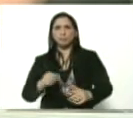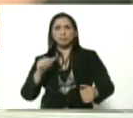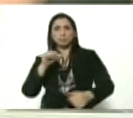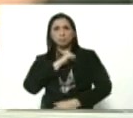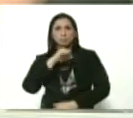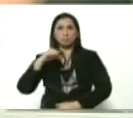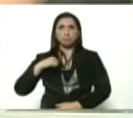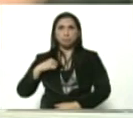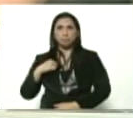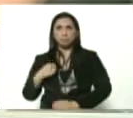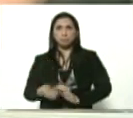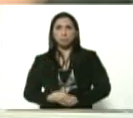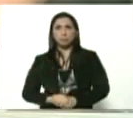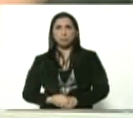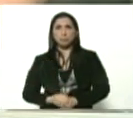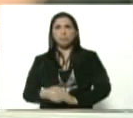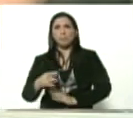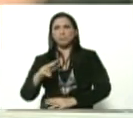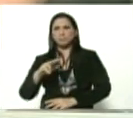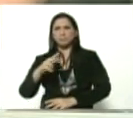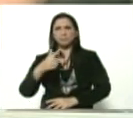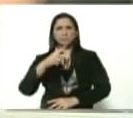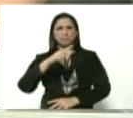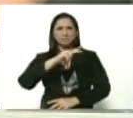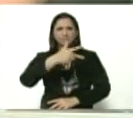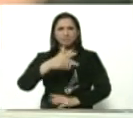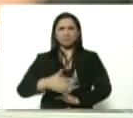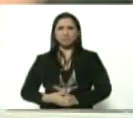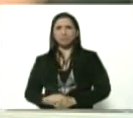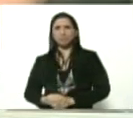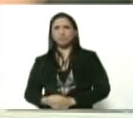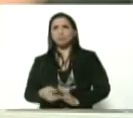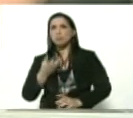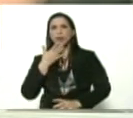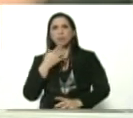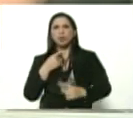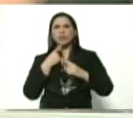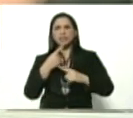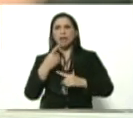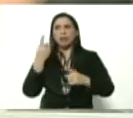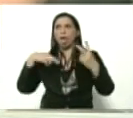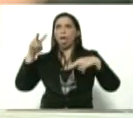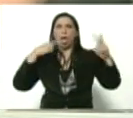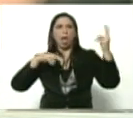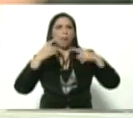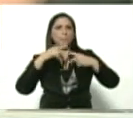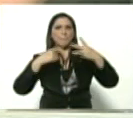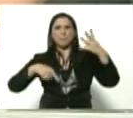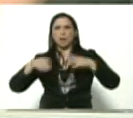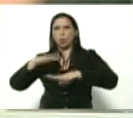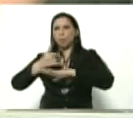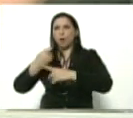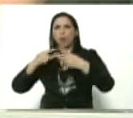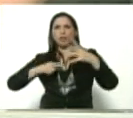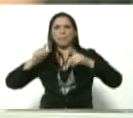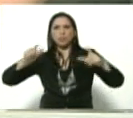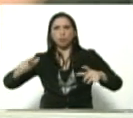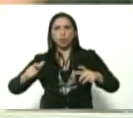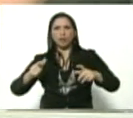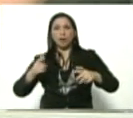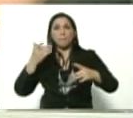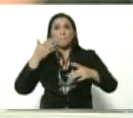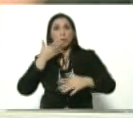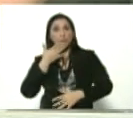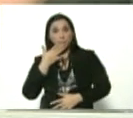Privatizaron, tercerizaron esta acción para tratar de si salía